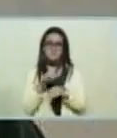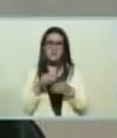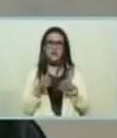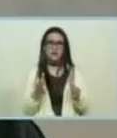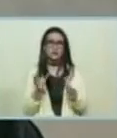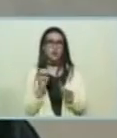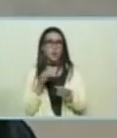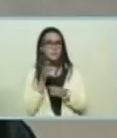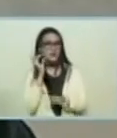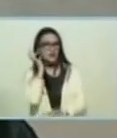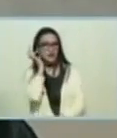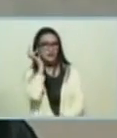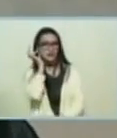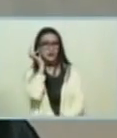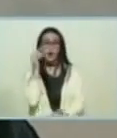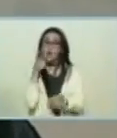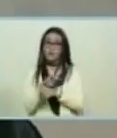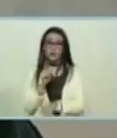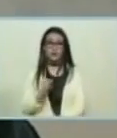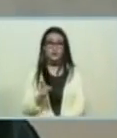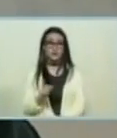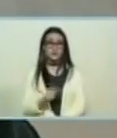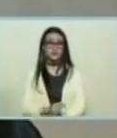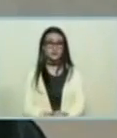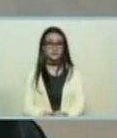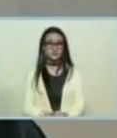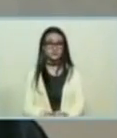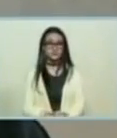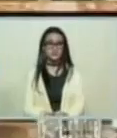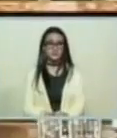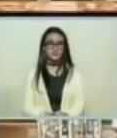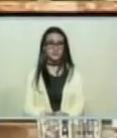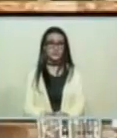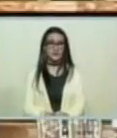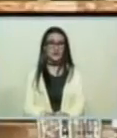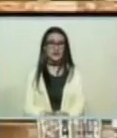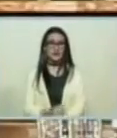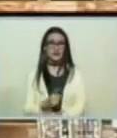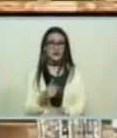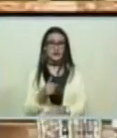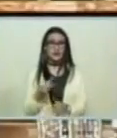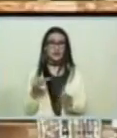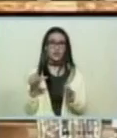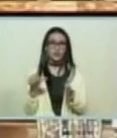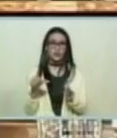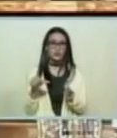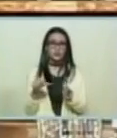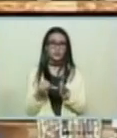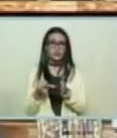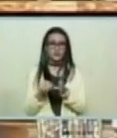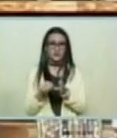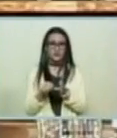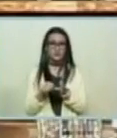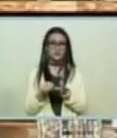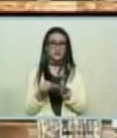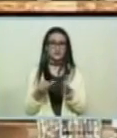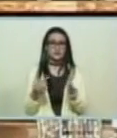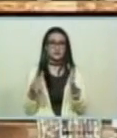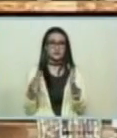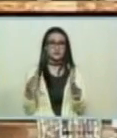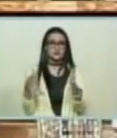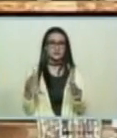o ministra. Es obligatorio. Por lo menos en la Gran Bretaña, por ejemplo.